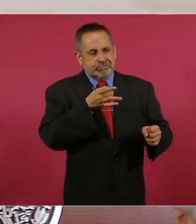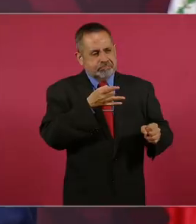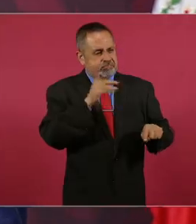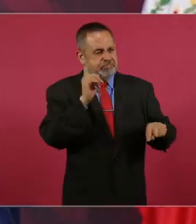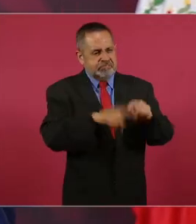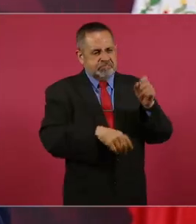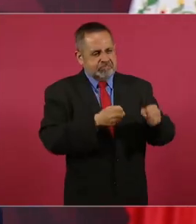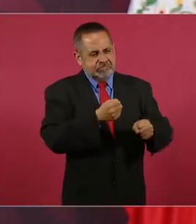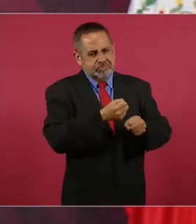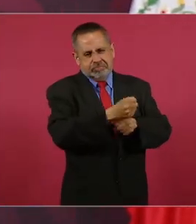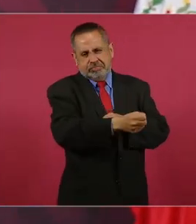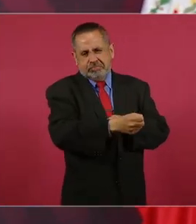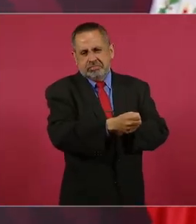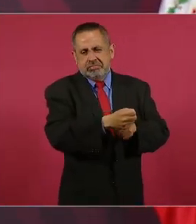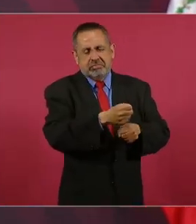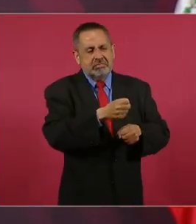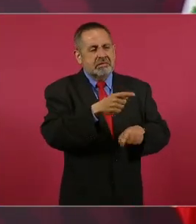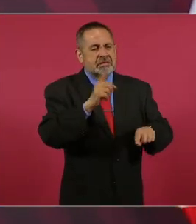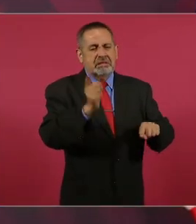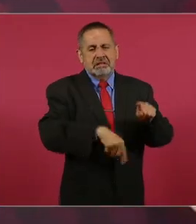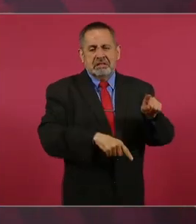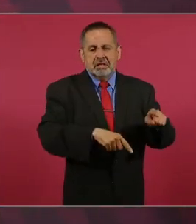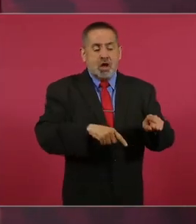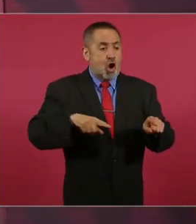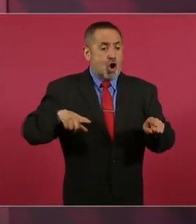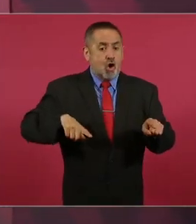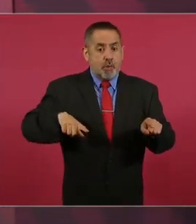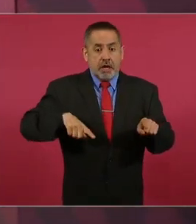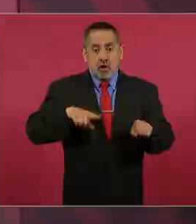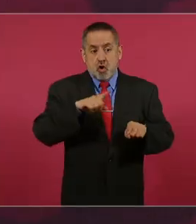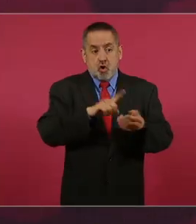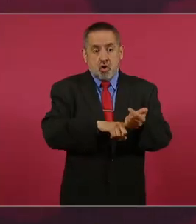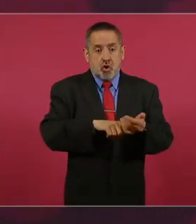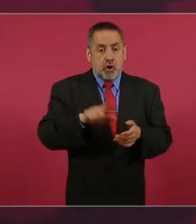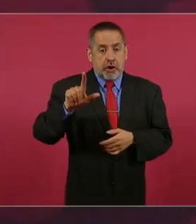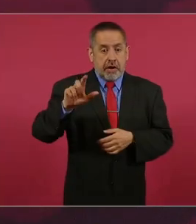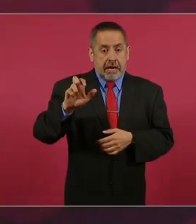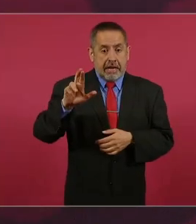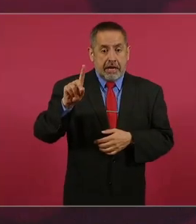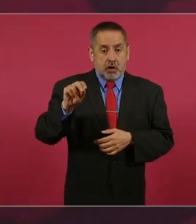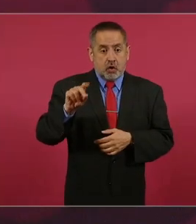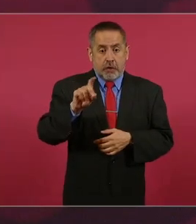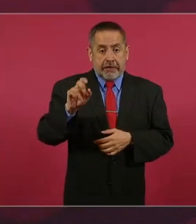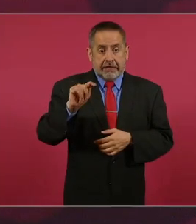derrocando al gobierno legal y legítimo de Lerdo.